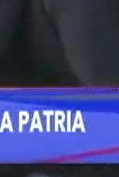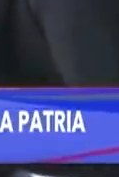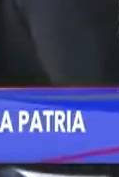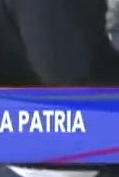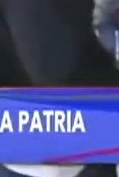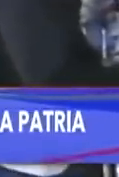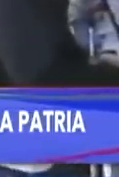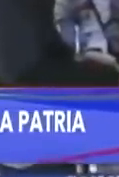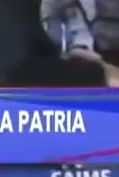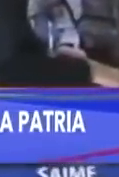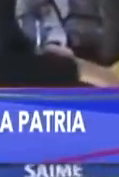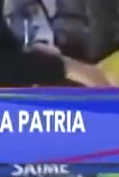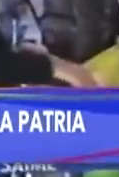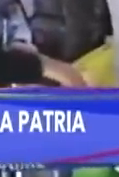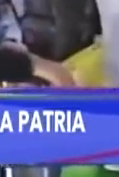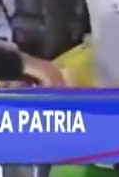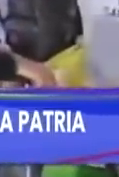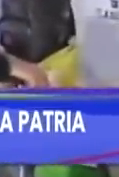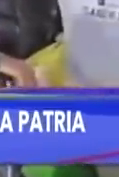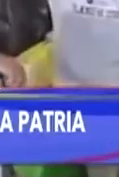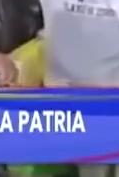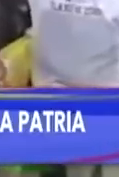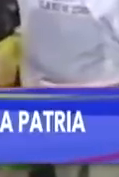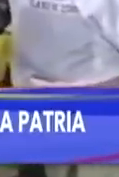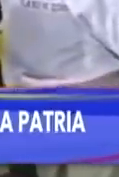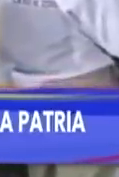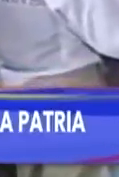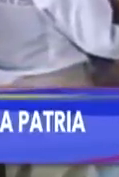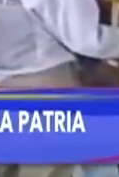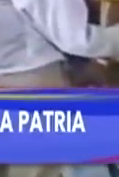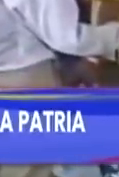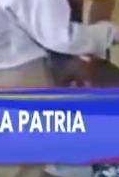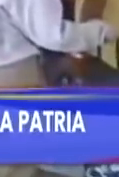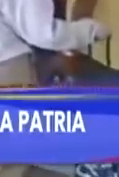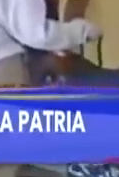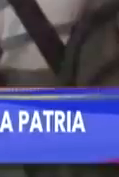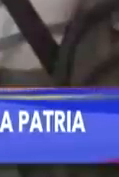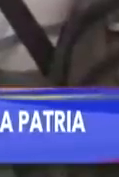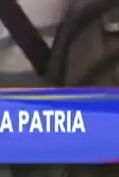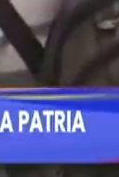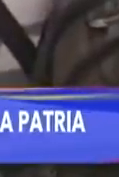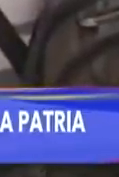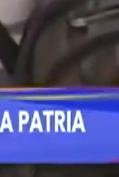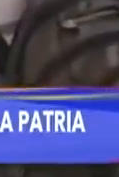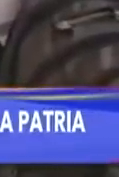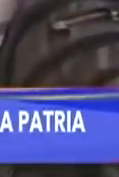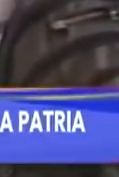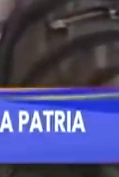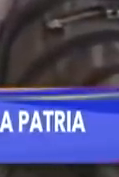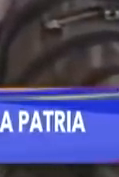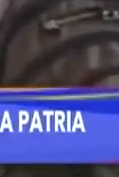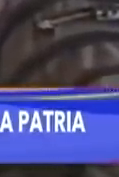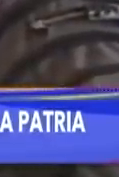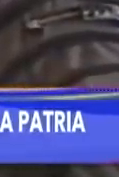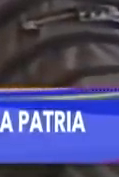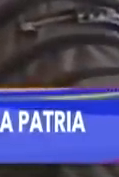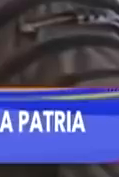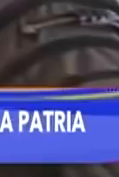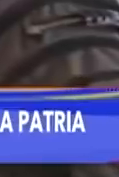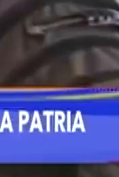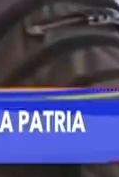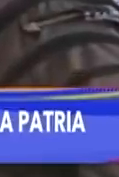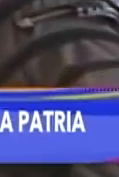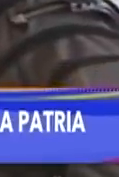Oficina Sanitaria Internacional viene desarrollando los siguientes pasos, que es importante que toda la